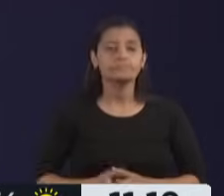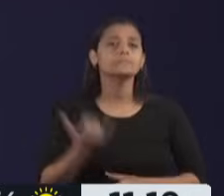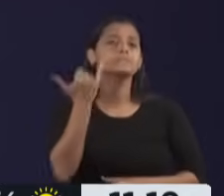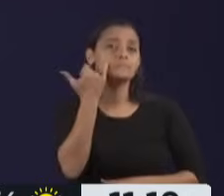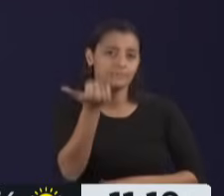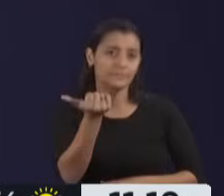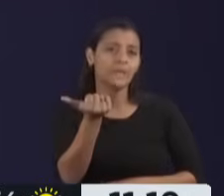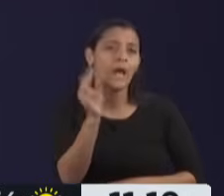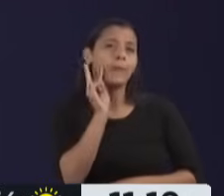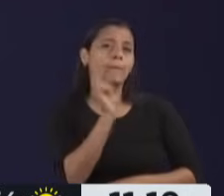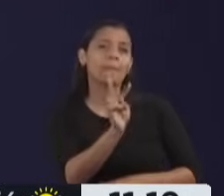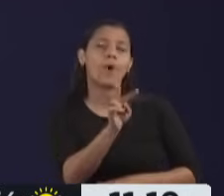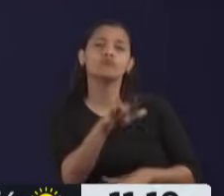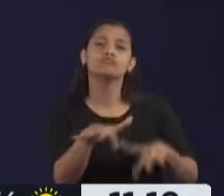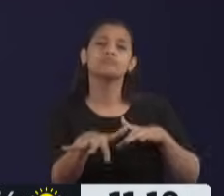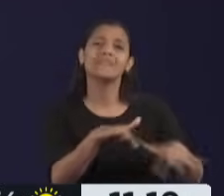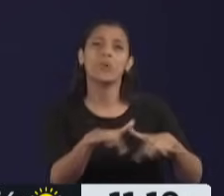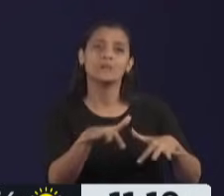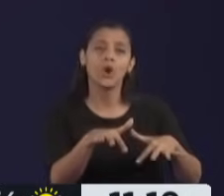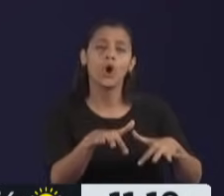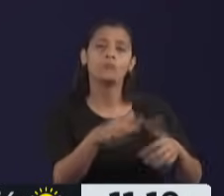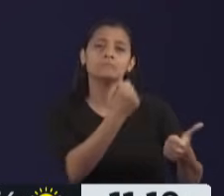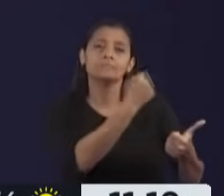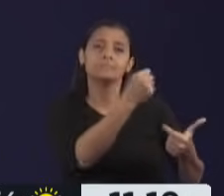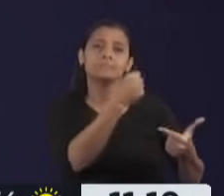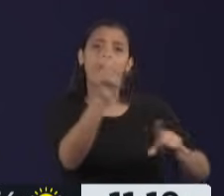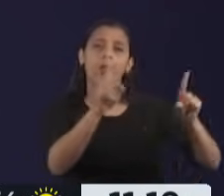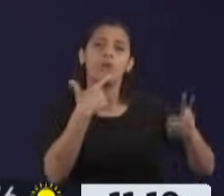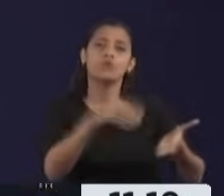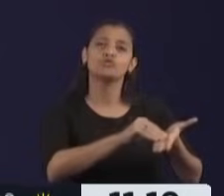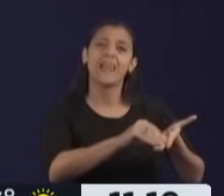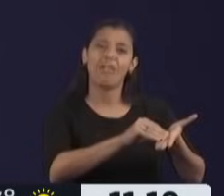vimos inexplicables ausencias de senadores